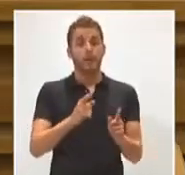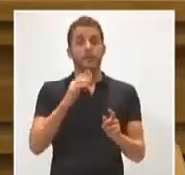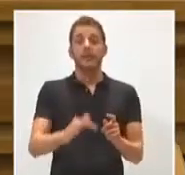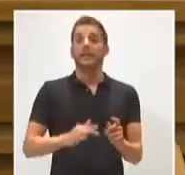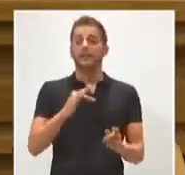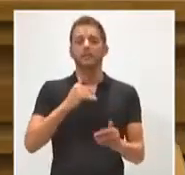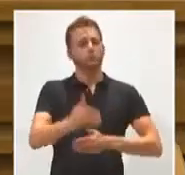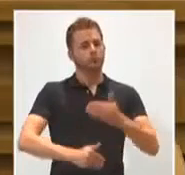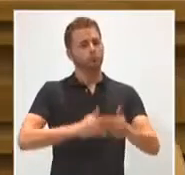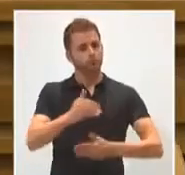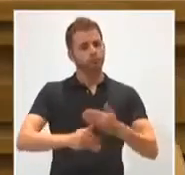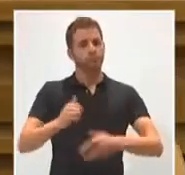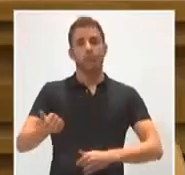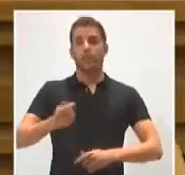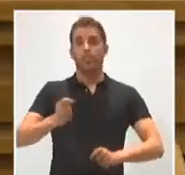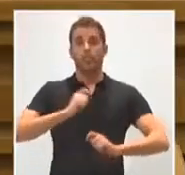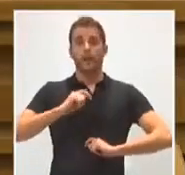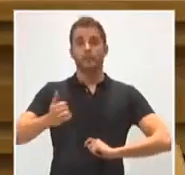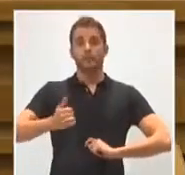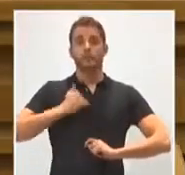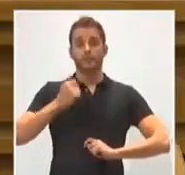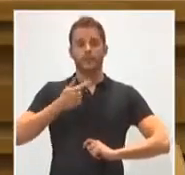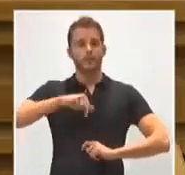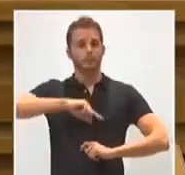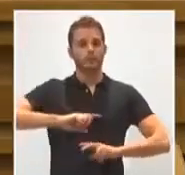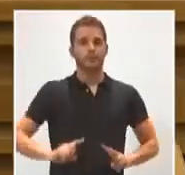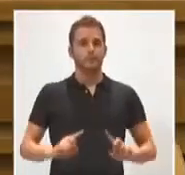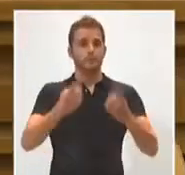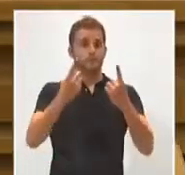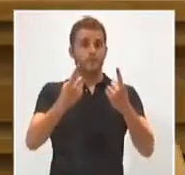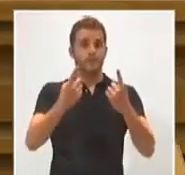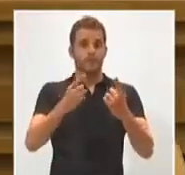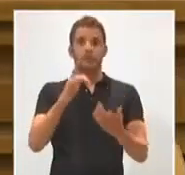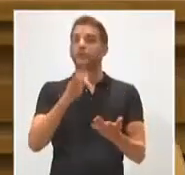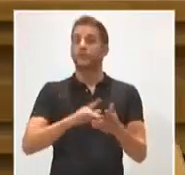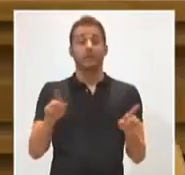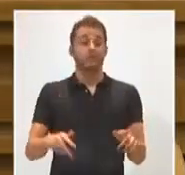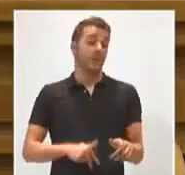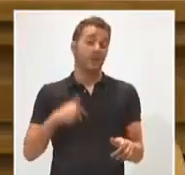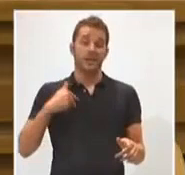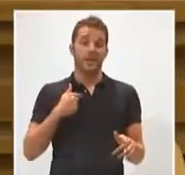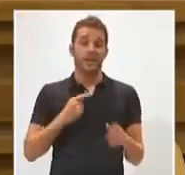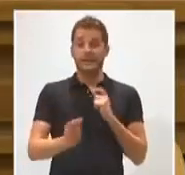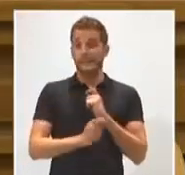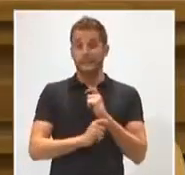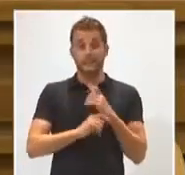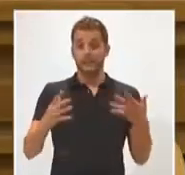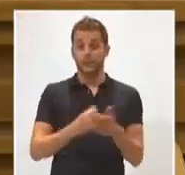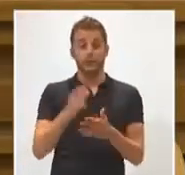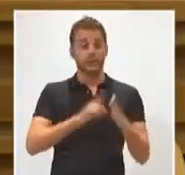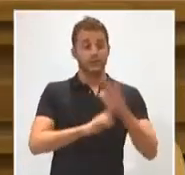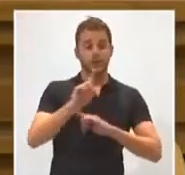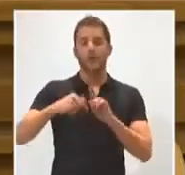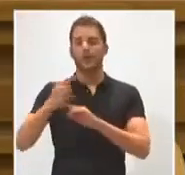rodaje y la posibilidad de ser pioneros como lo hemos sido en general en todas las estrategias de desarrollo luego lo diré